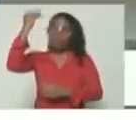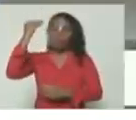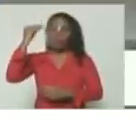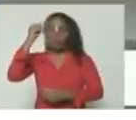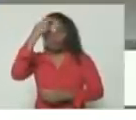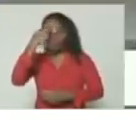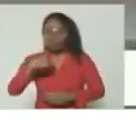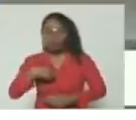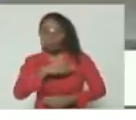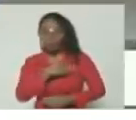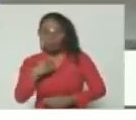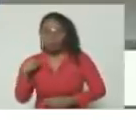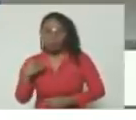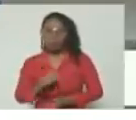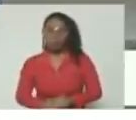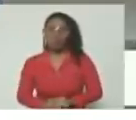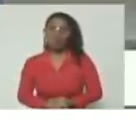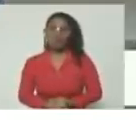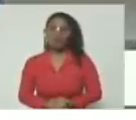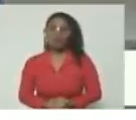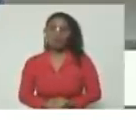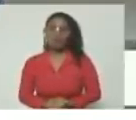y del Espíritu Santo.